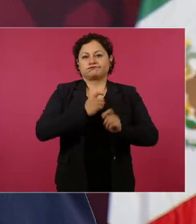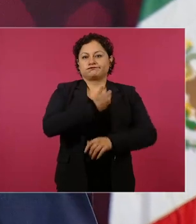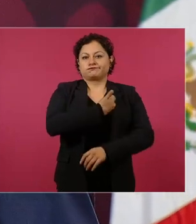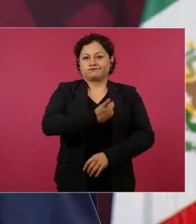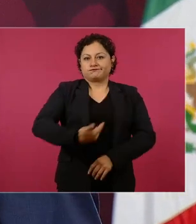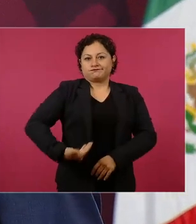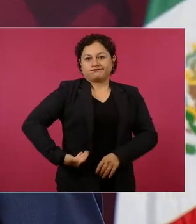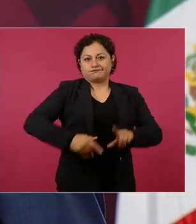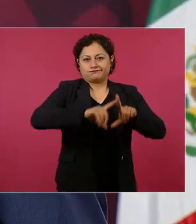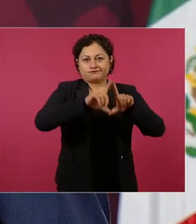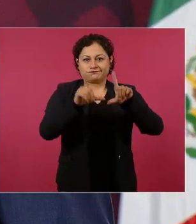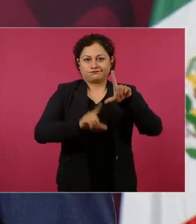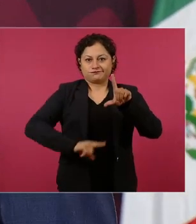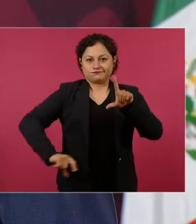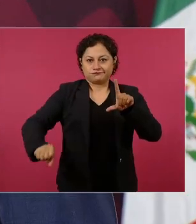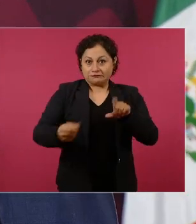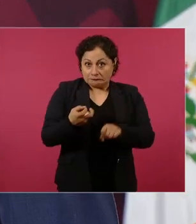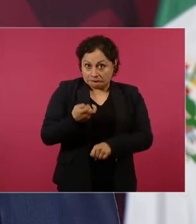Hace 6 años.